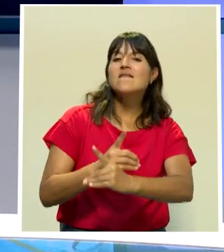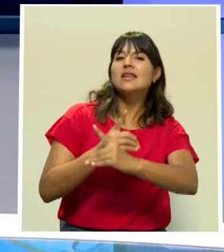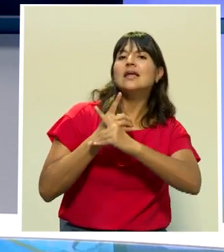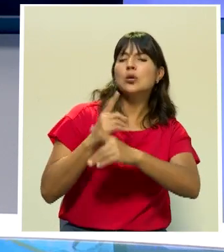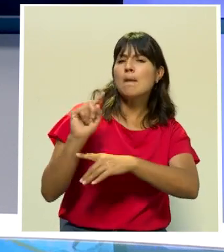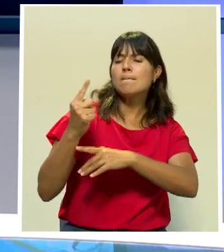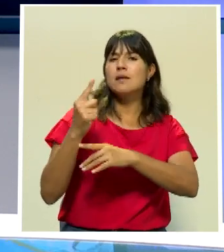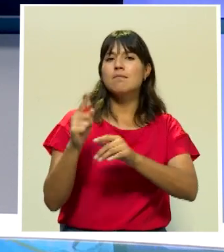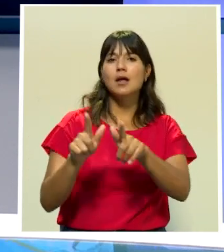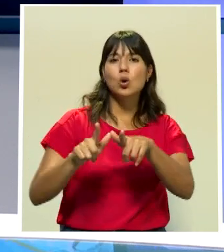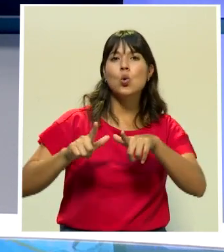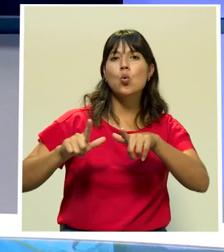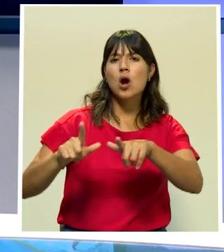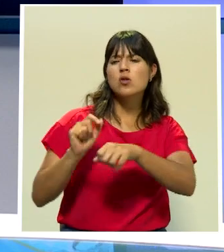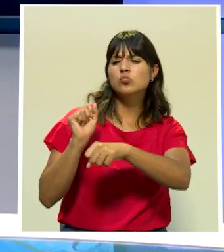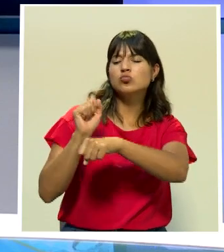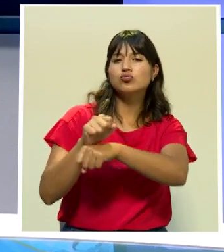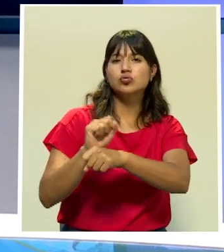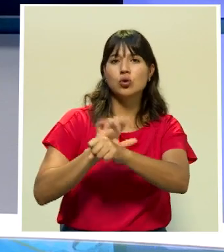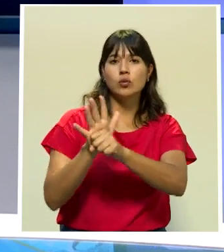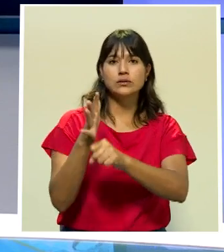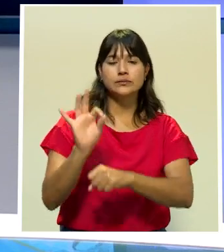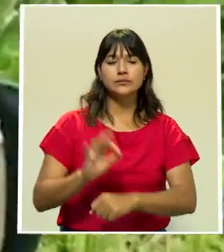lucha contra el COVID-19.